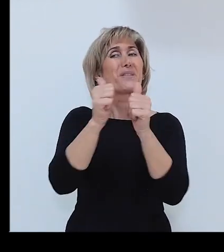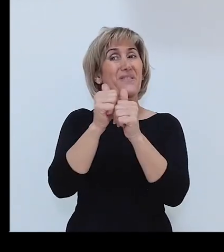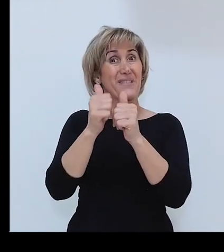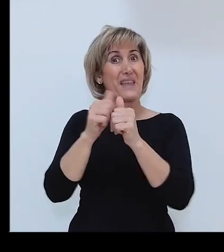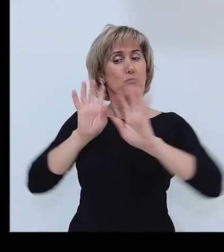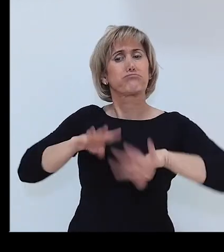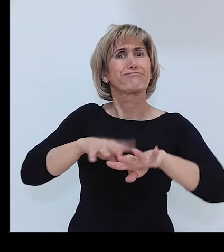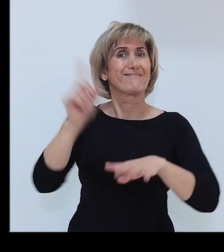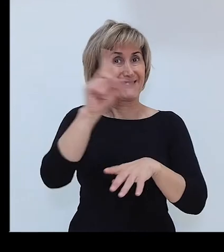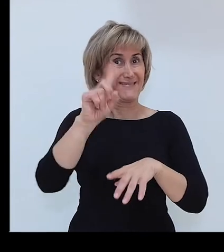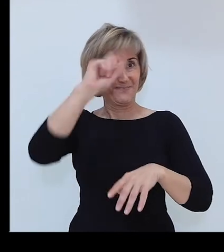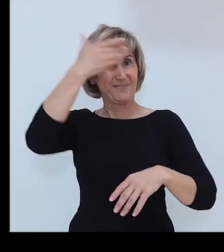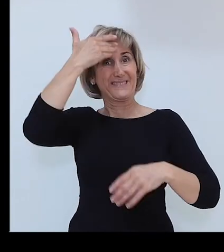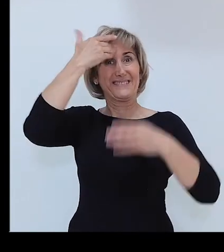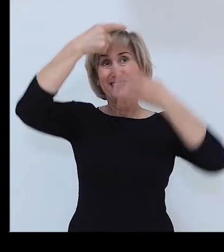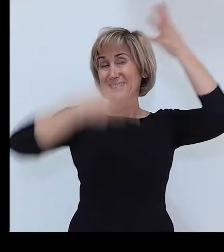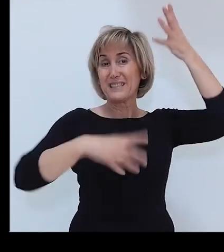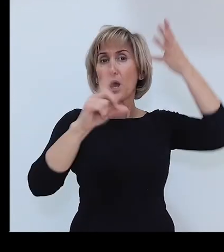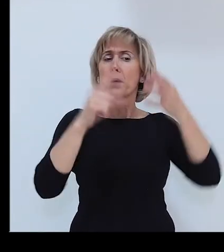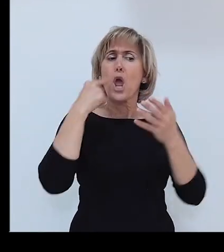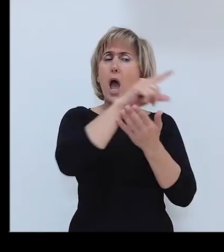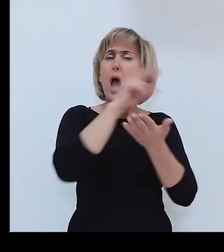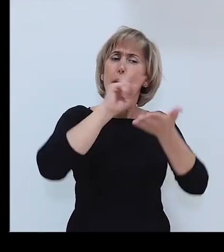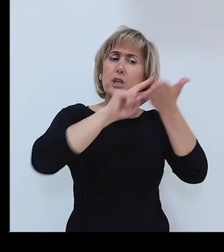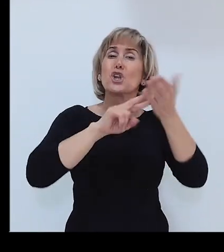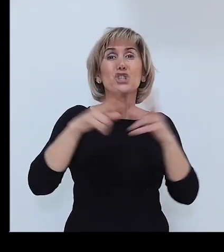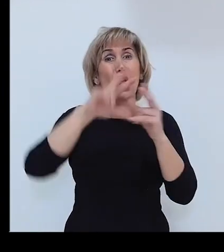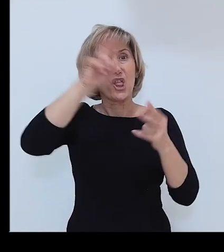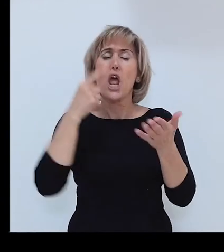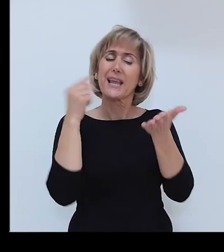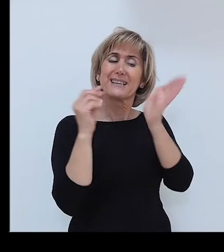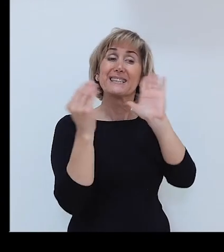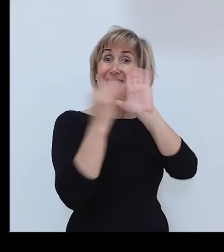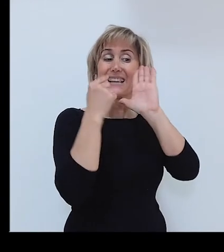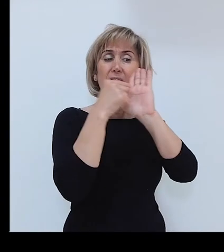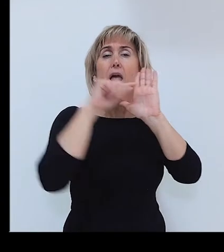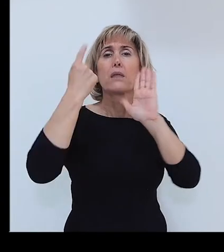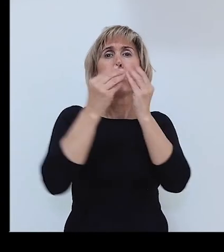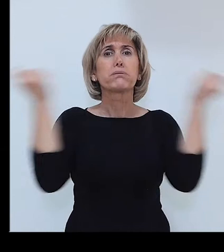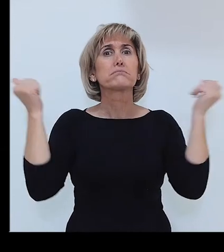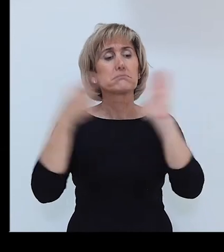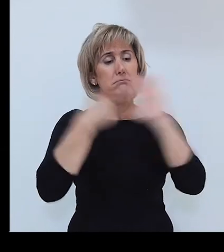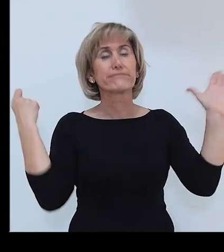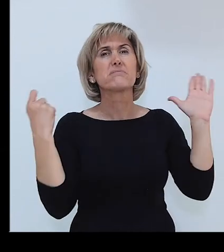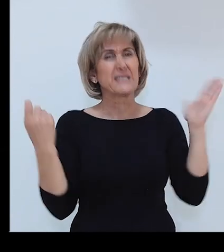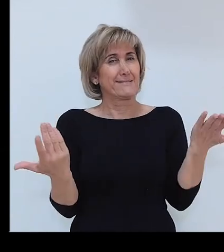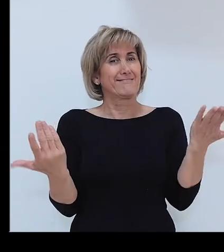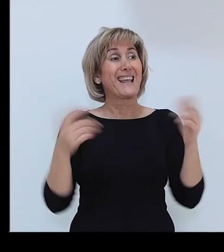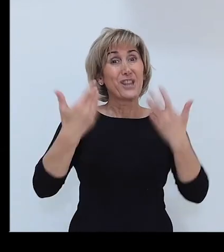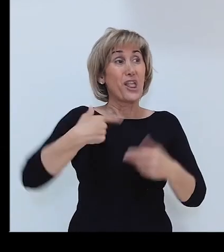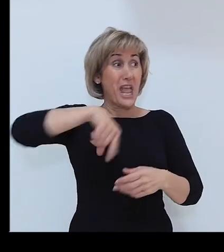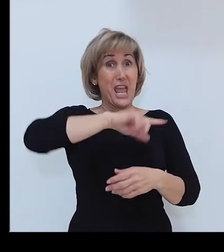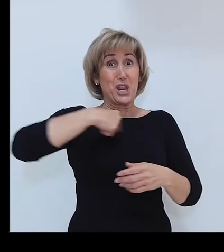nota a pie de página en un primer manual de sociología y luego desaparece por completo, ¿no? En ese sentido, creo que este